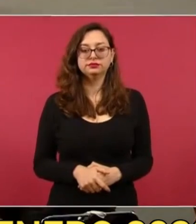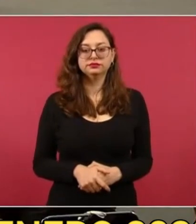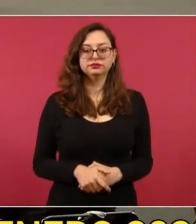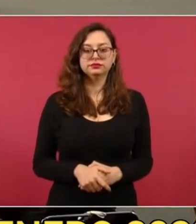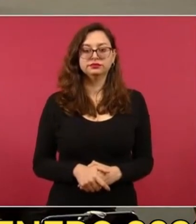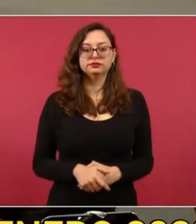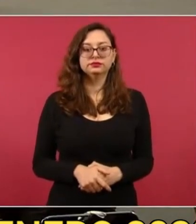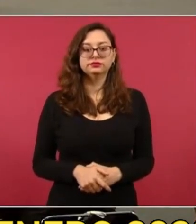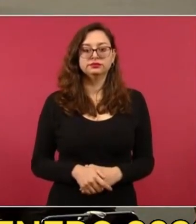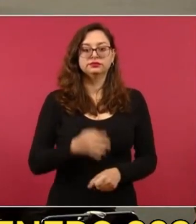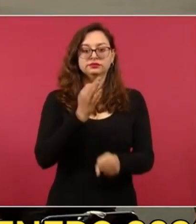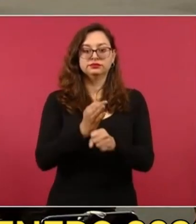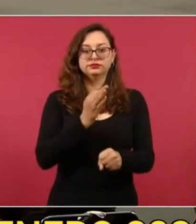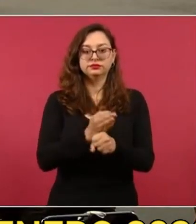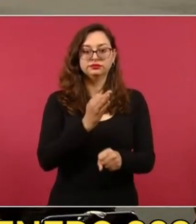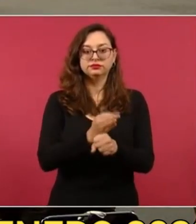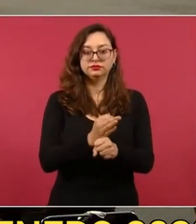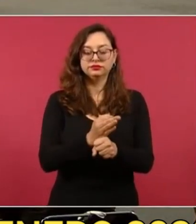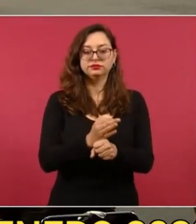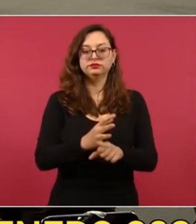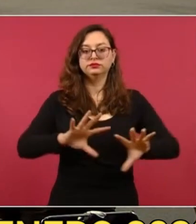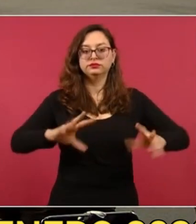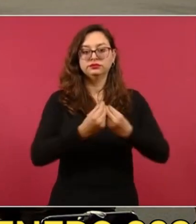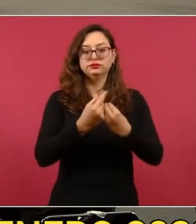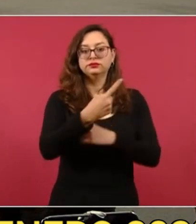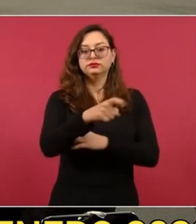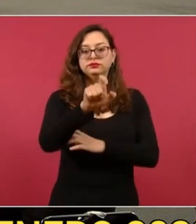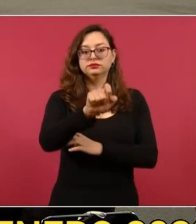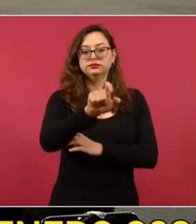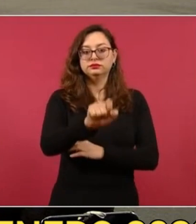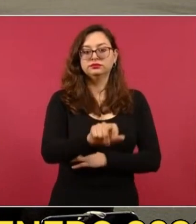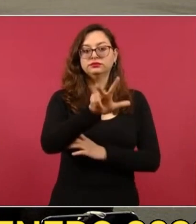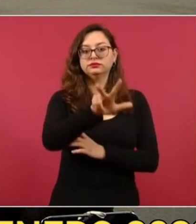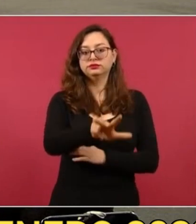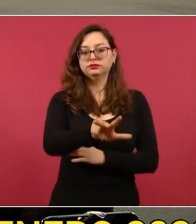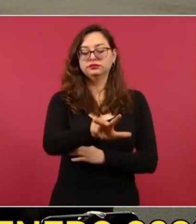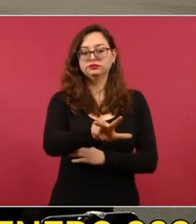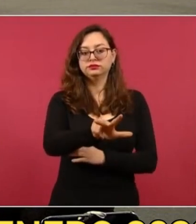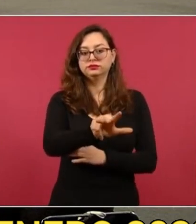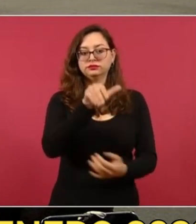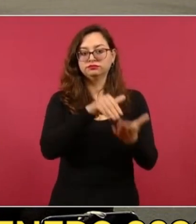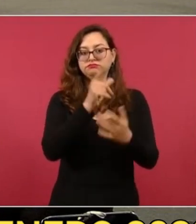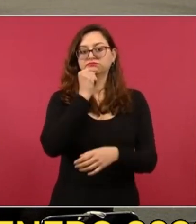esos son los operativos, 128 total, 106, vamos a llegar a 145,000.